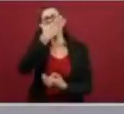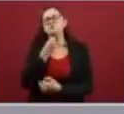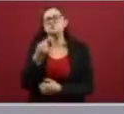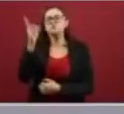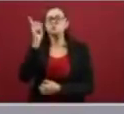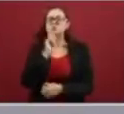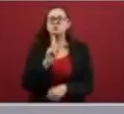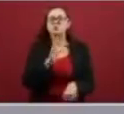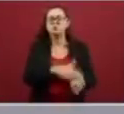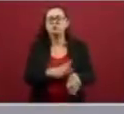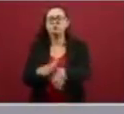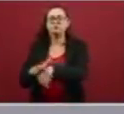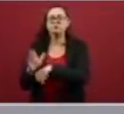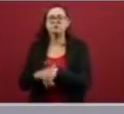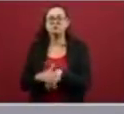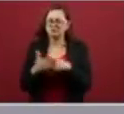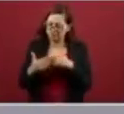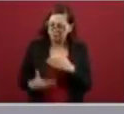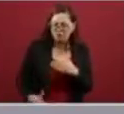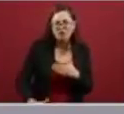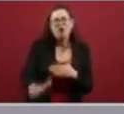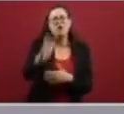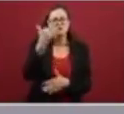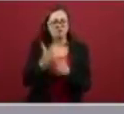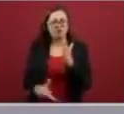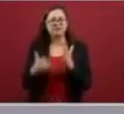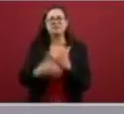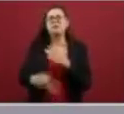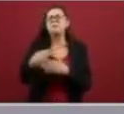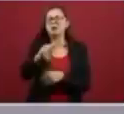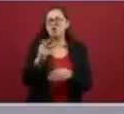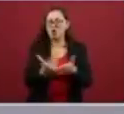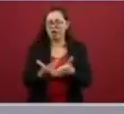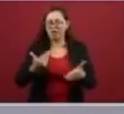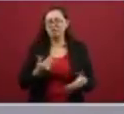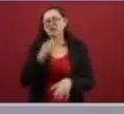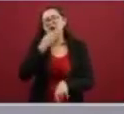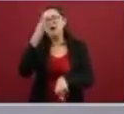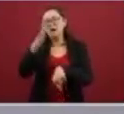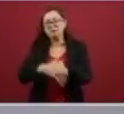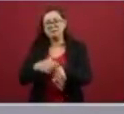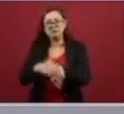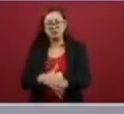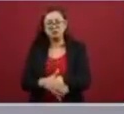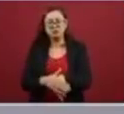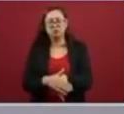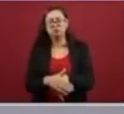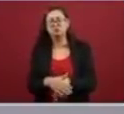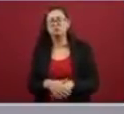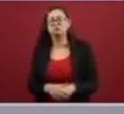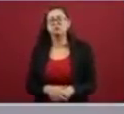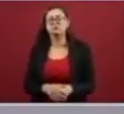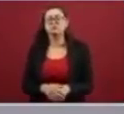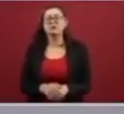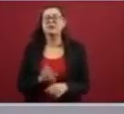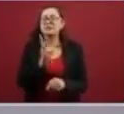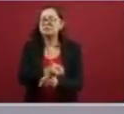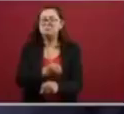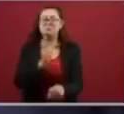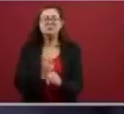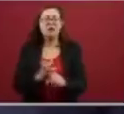ya, aunque falta, pero por anticipado, les invito a celebrar como